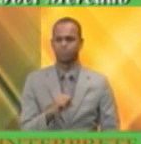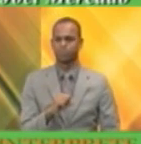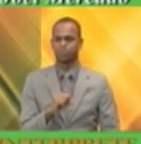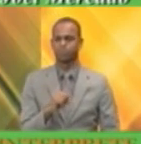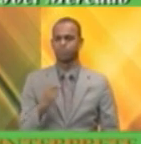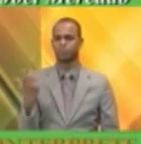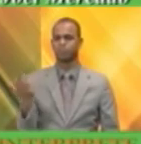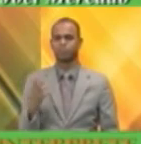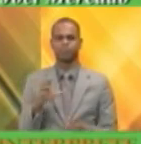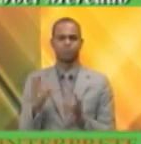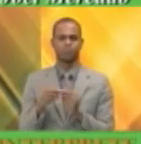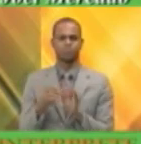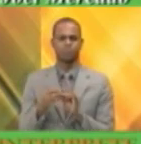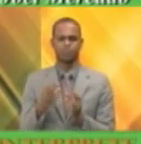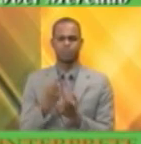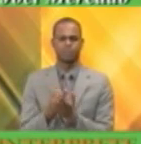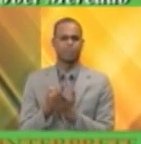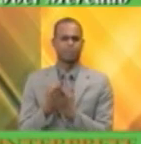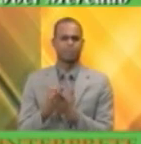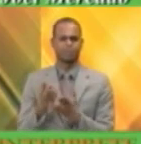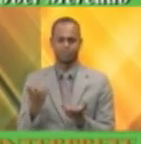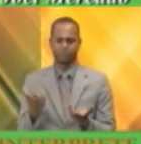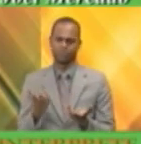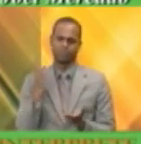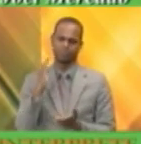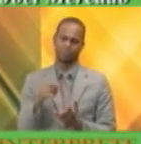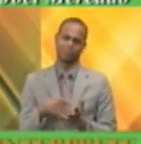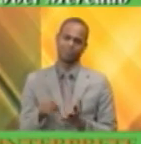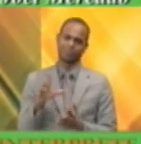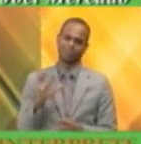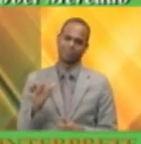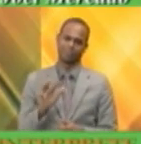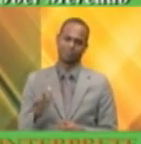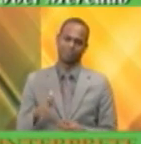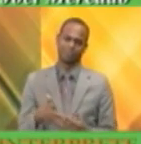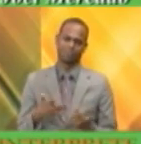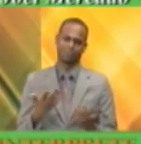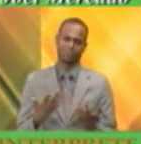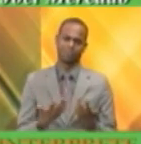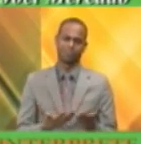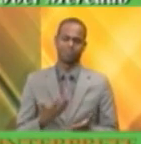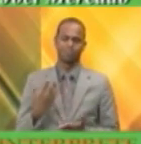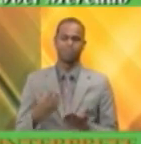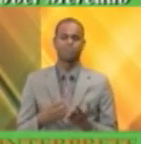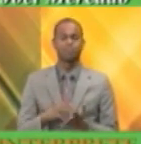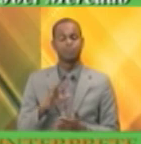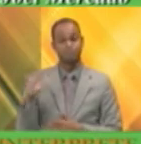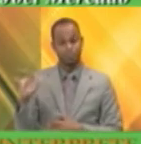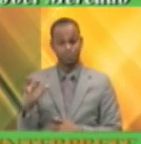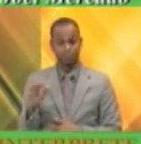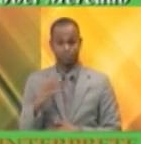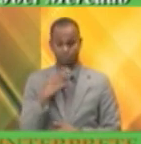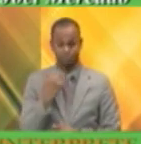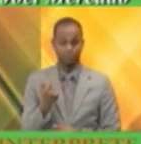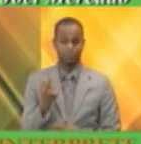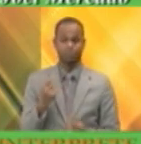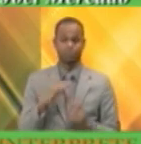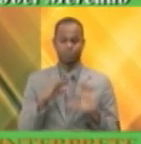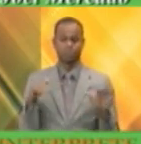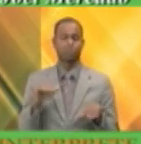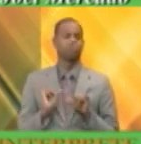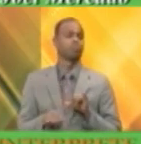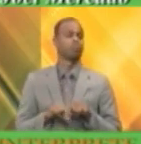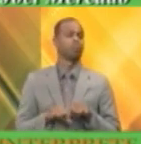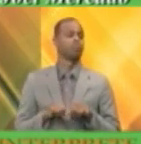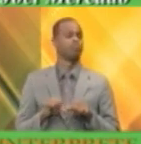de rehabilitación o cualquier otro, voy a pagar 500, y puede decir un atleta, yo pago 500 pesos, mejor me lo como en mi casa y me quedo